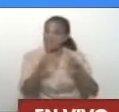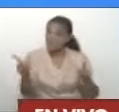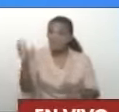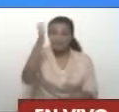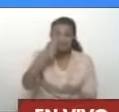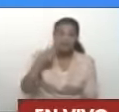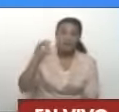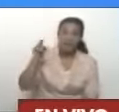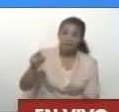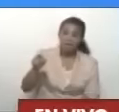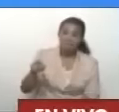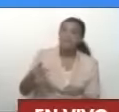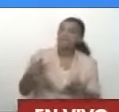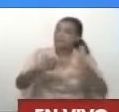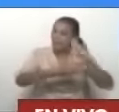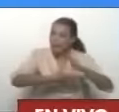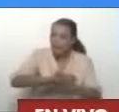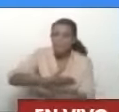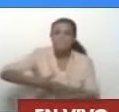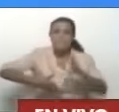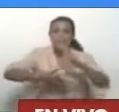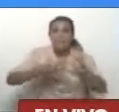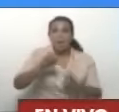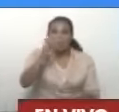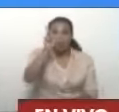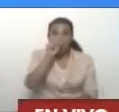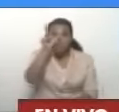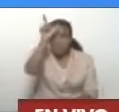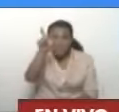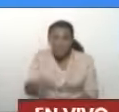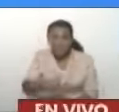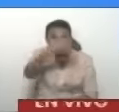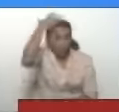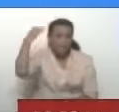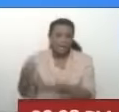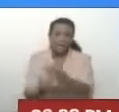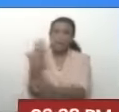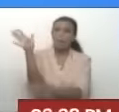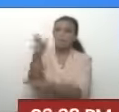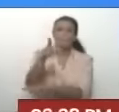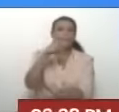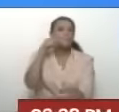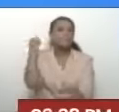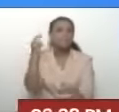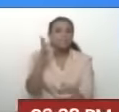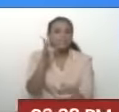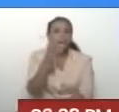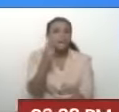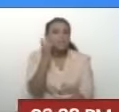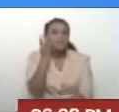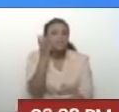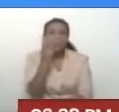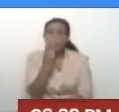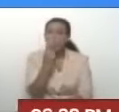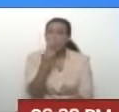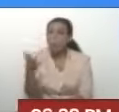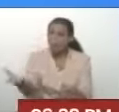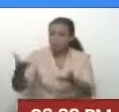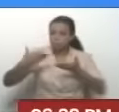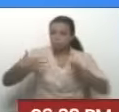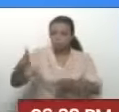libertador de Francia y de toda América, el hombre que creó la bandera amarillo, azul y roja, el hombre que